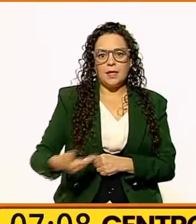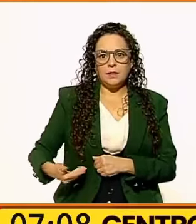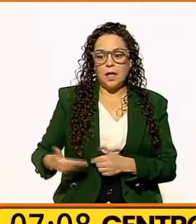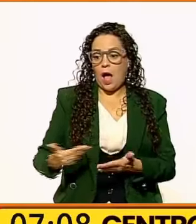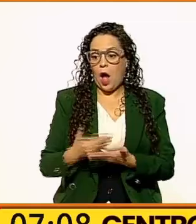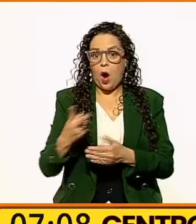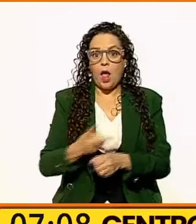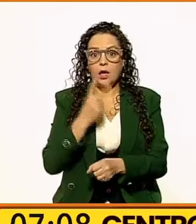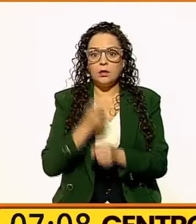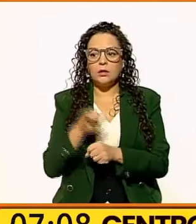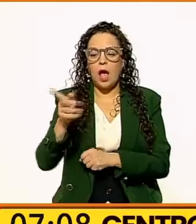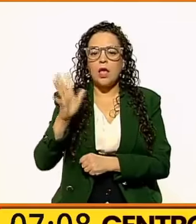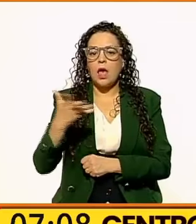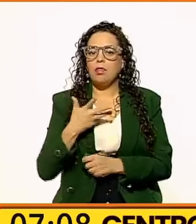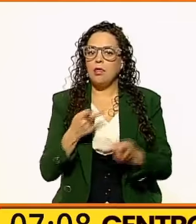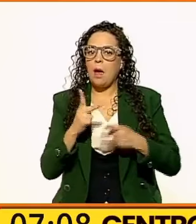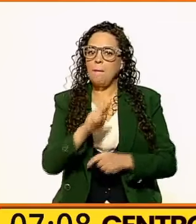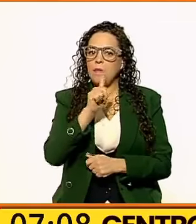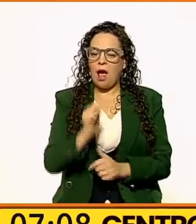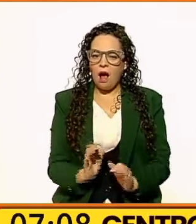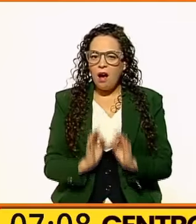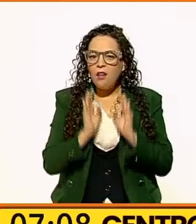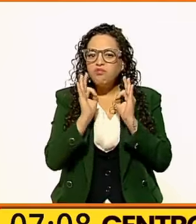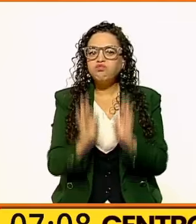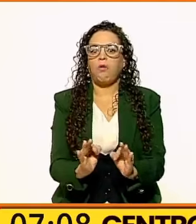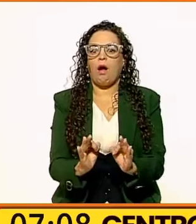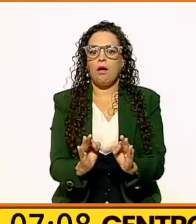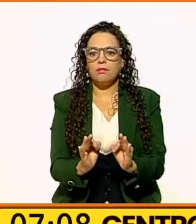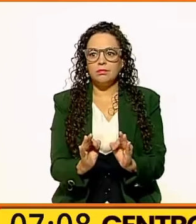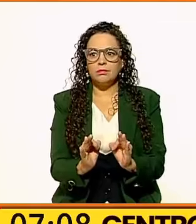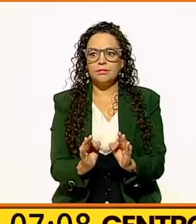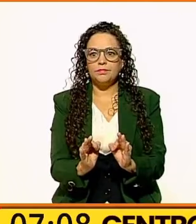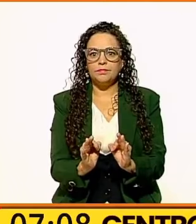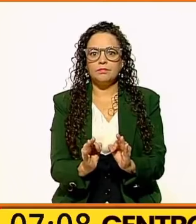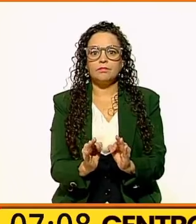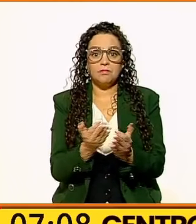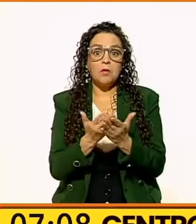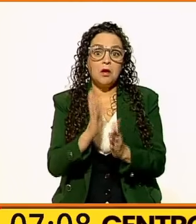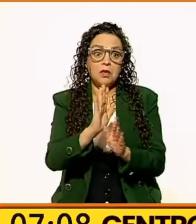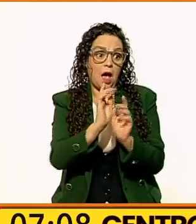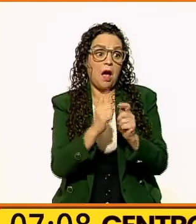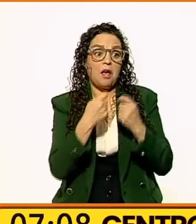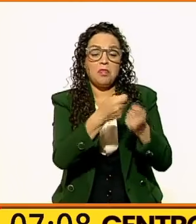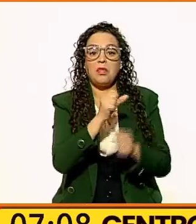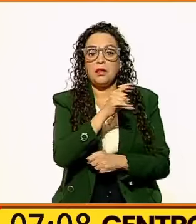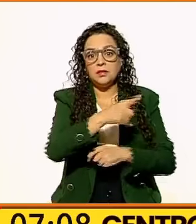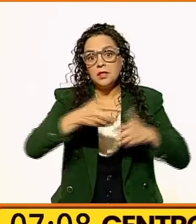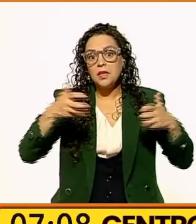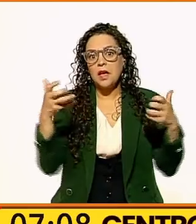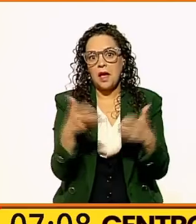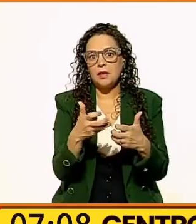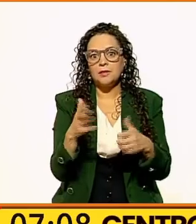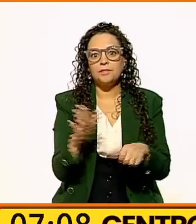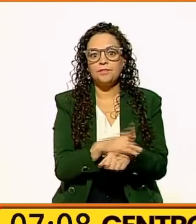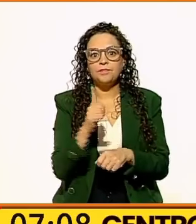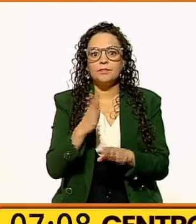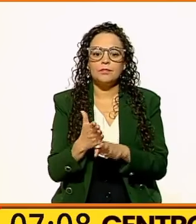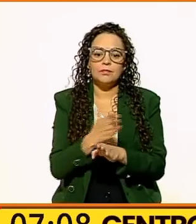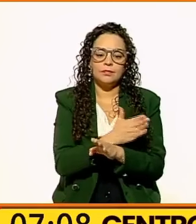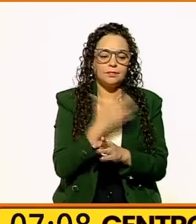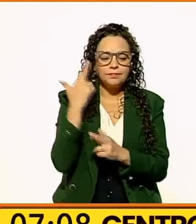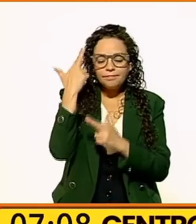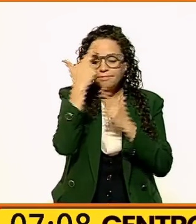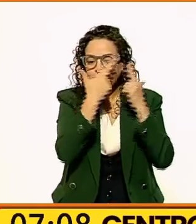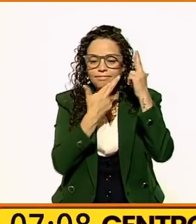y legalmente concebido, ¿no? ¿Por qué? Porque lo ha hecho de una forma en la cual se han revisado punto